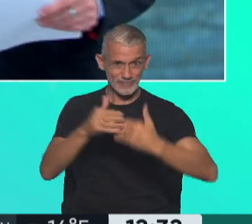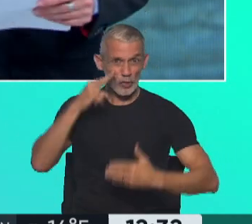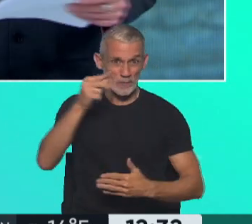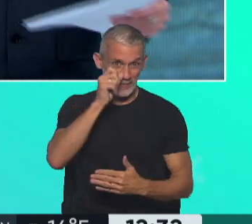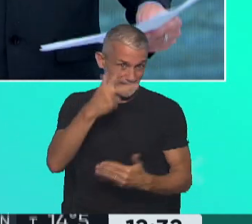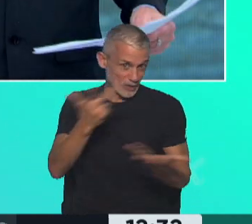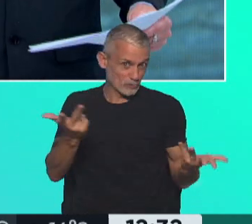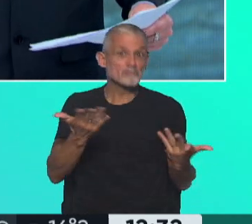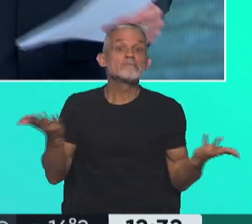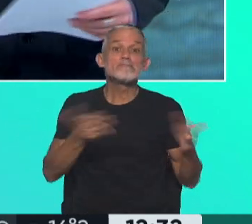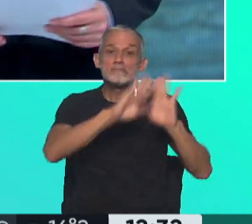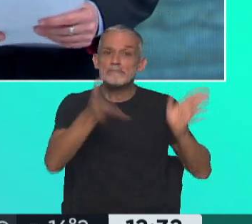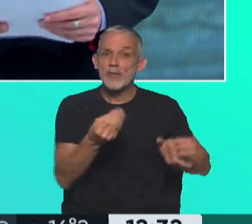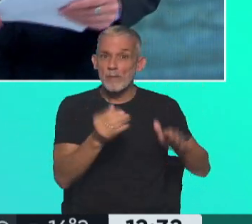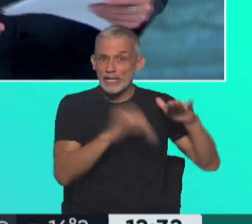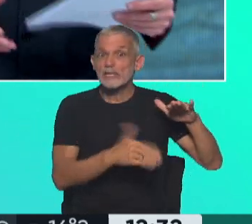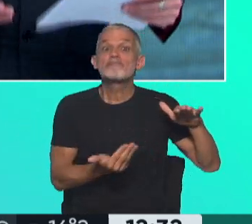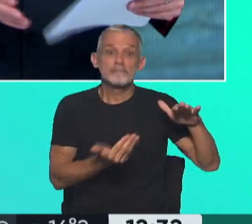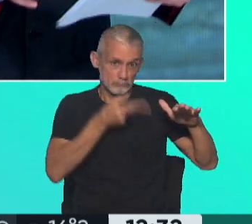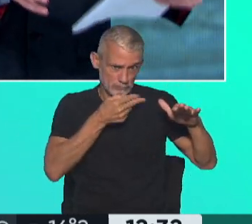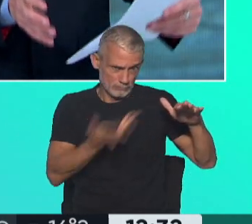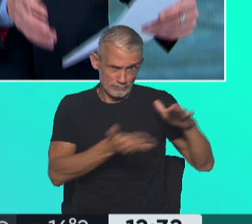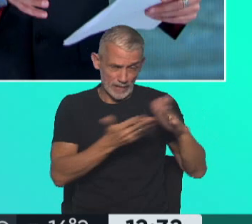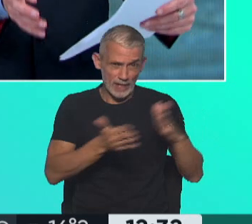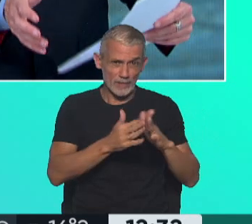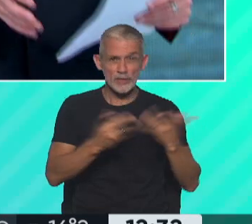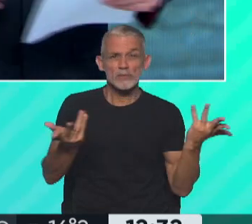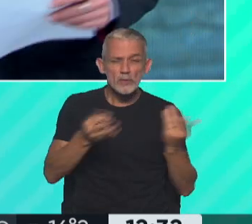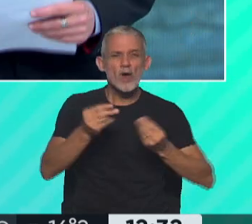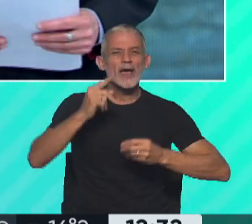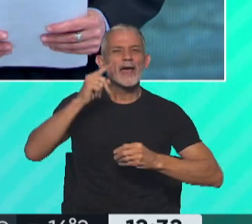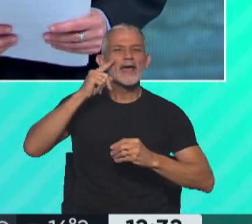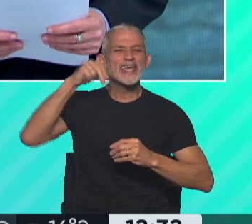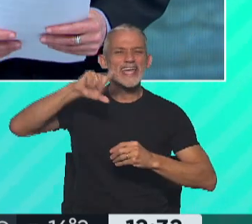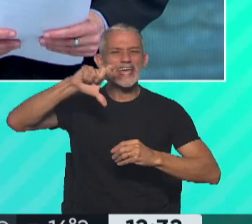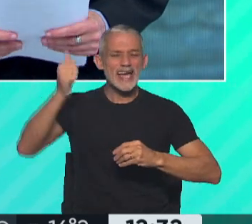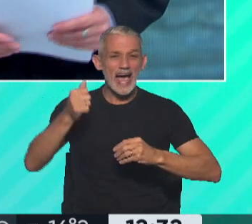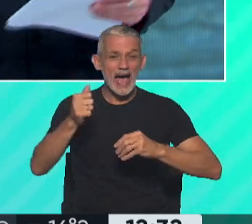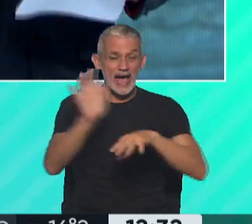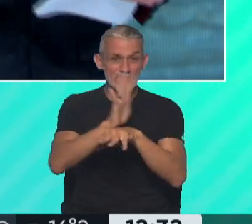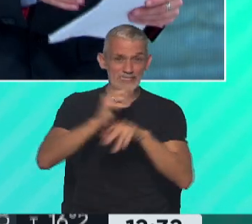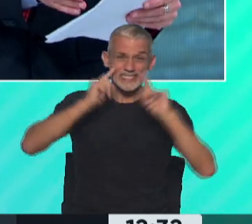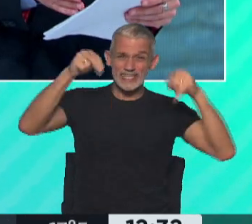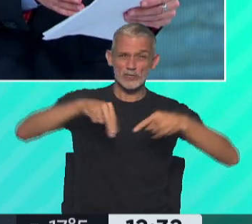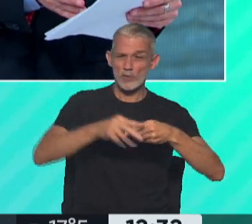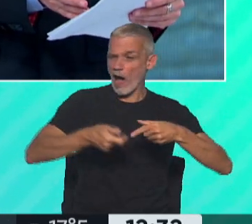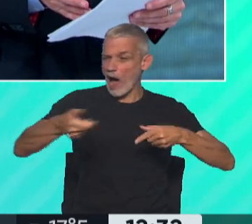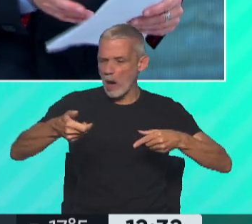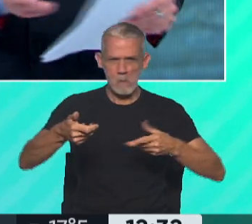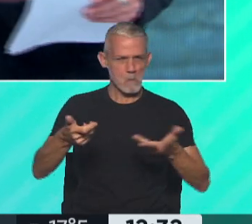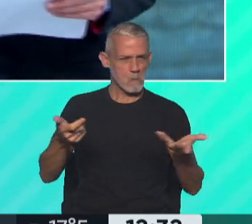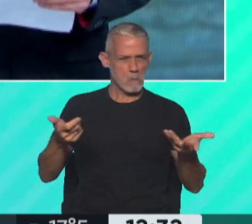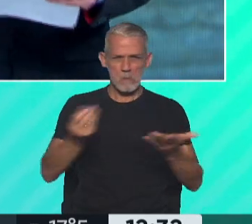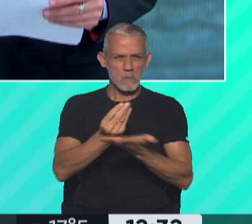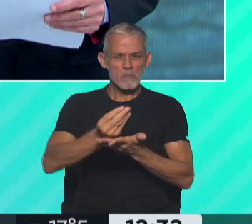no se ha hecho nada y además ha bajado muchísimo el aporte del incaa las producciones independientes desde que inició esta